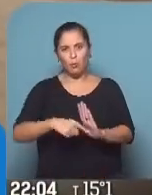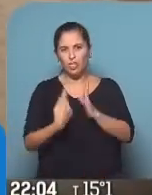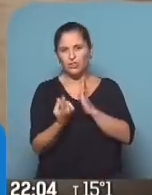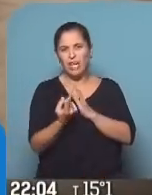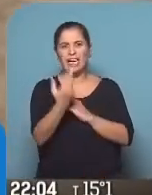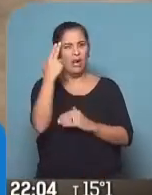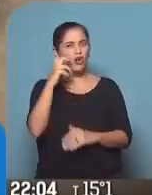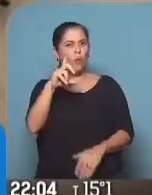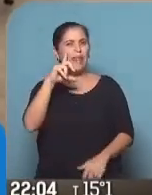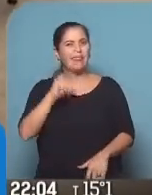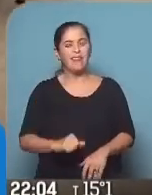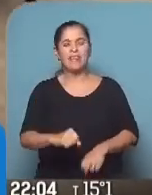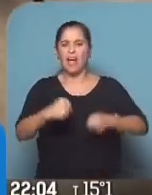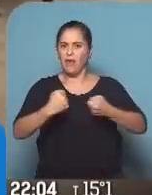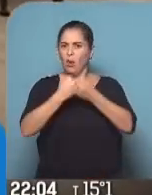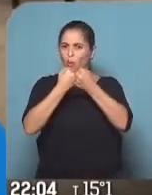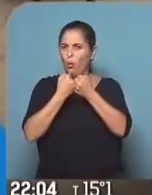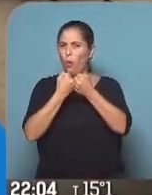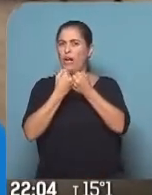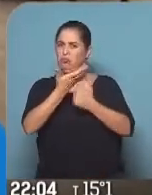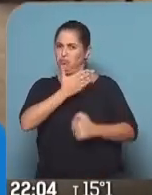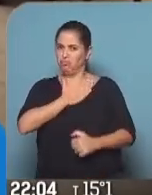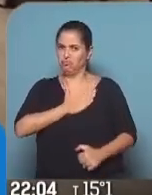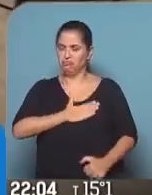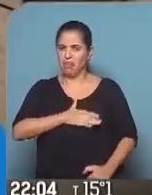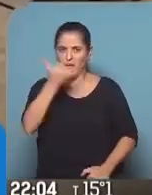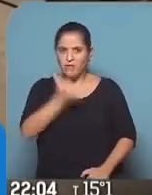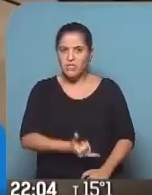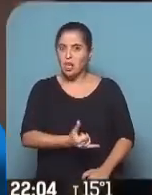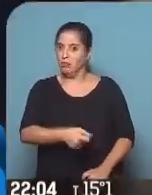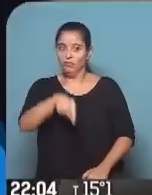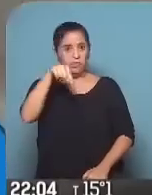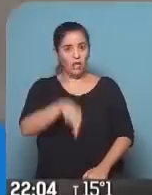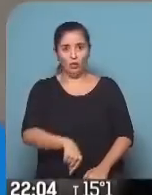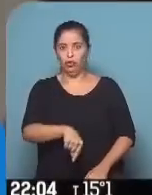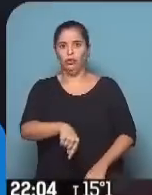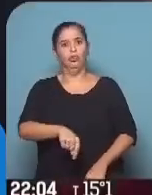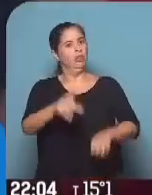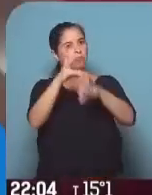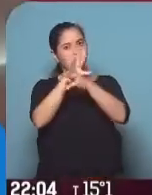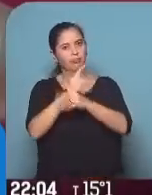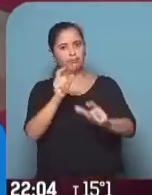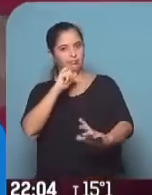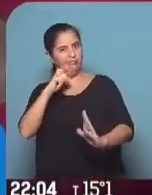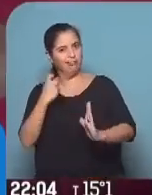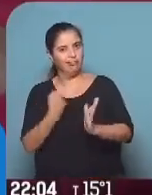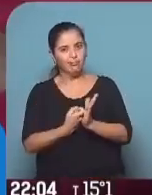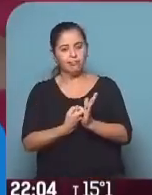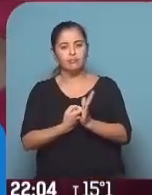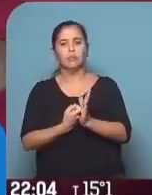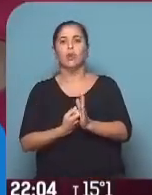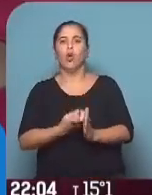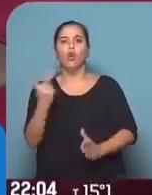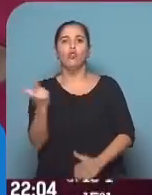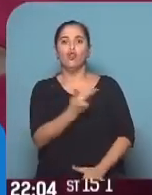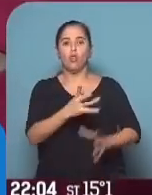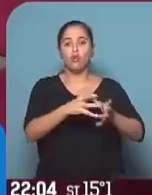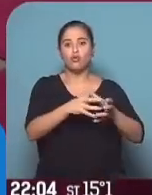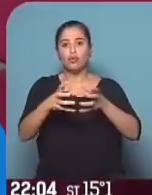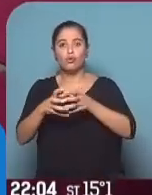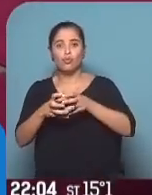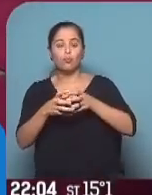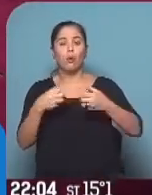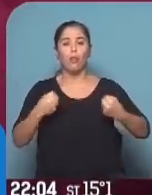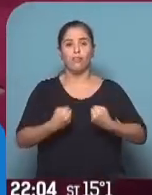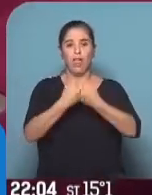se retomaron las hostilidades en la guerra comercial entre ambos países. Los equipos negociadores mantuvieron sus reuniones durante el